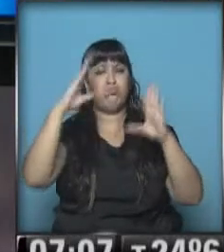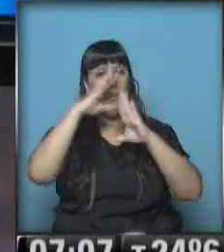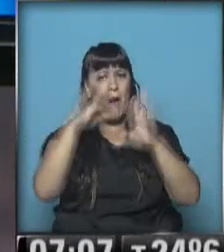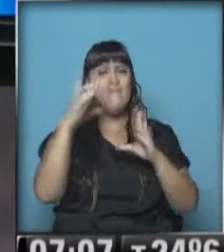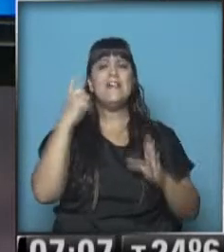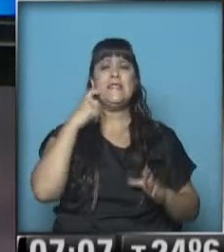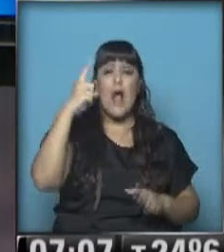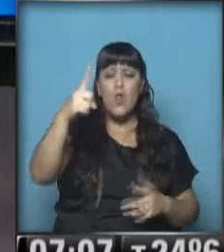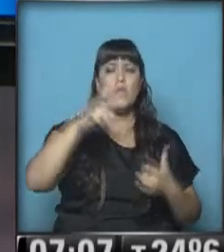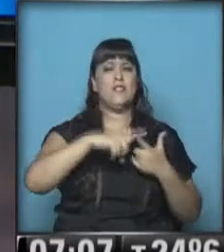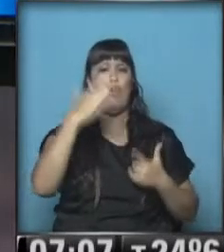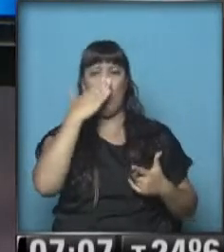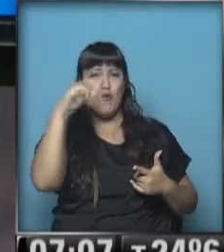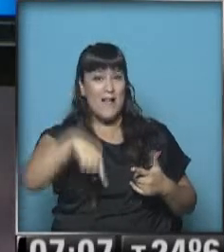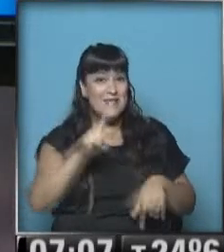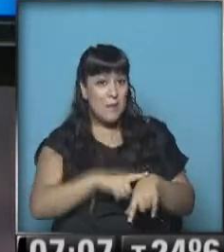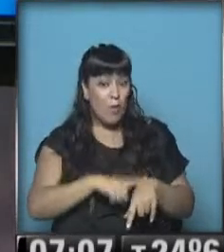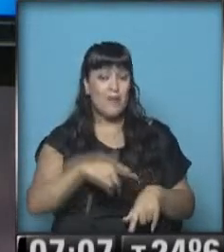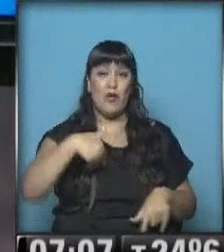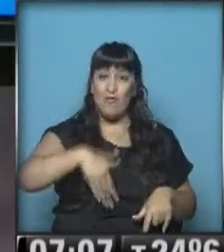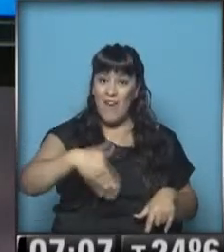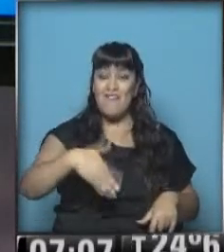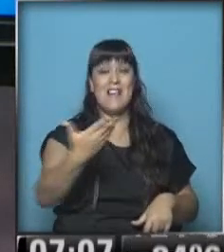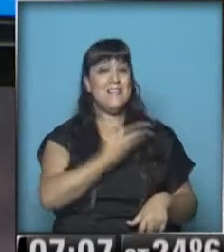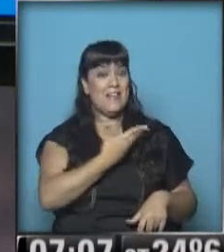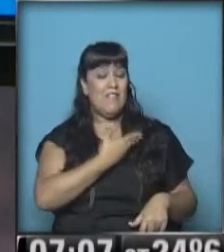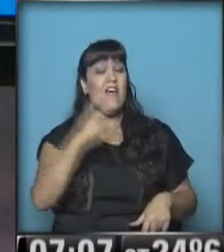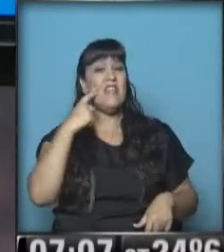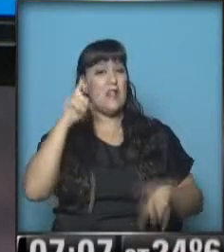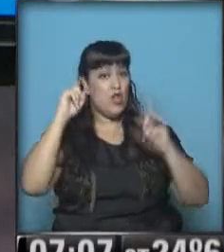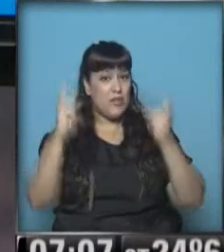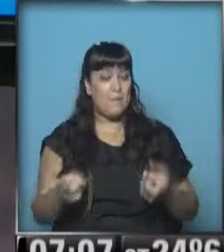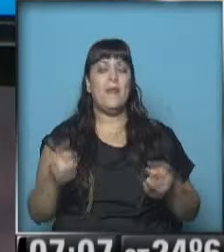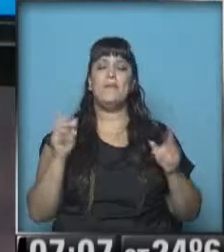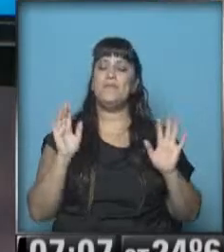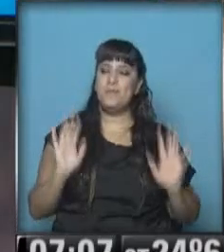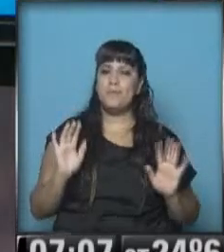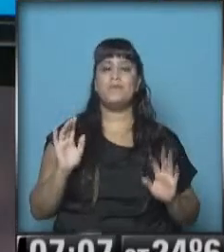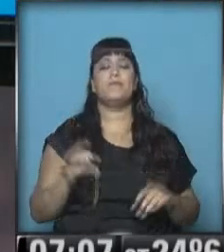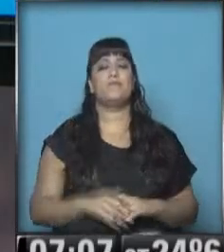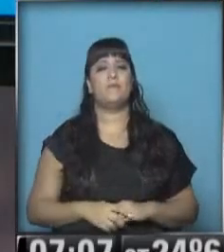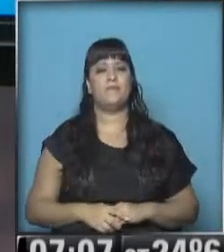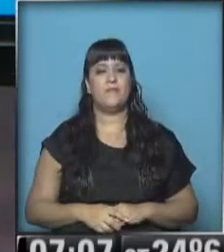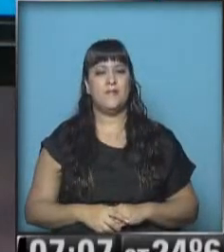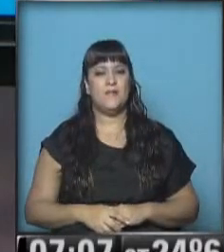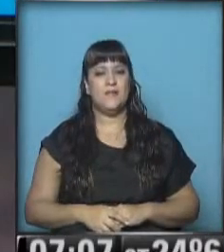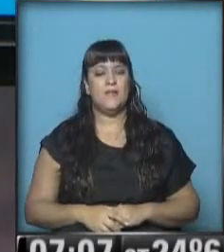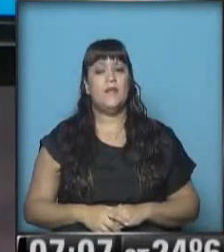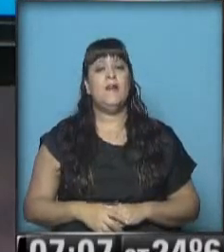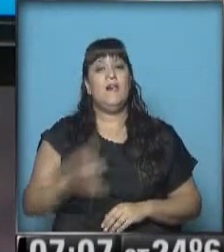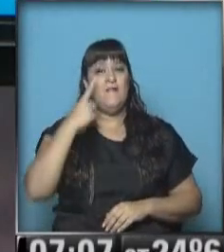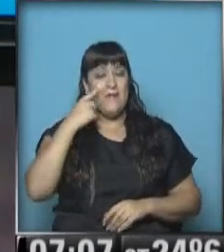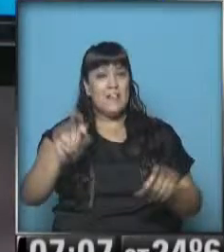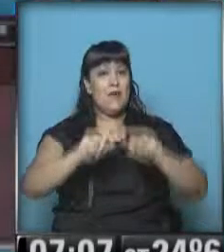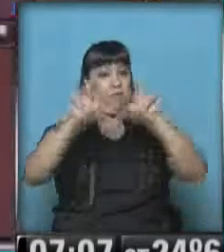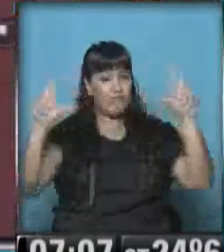Luis, en Córdoba en este momento, y va para Santa Fe y Entre Ríos. Y a propósito, Lourdes y Alejandro, fíjense, tenemos en